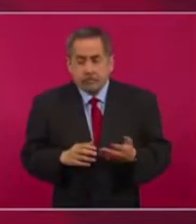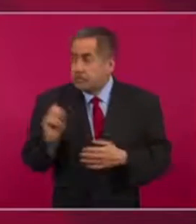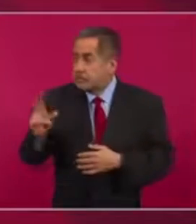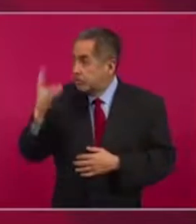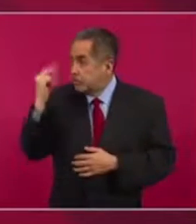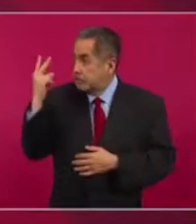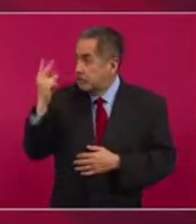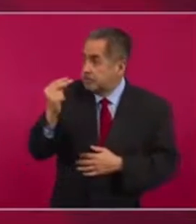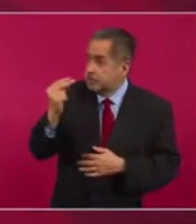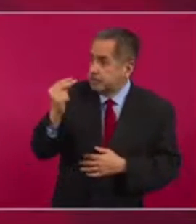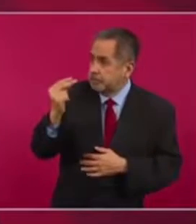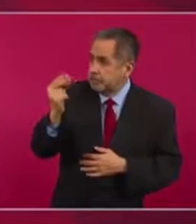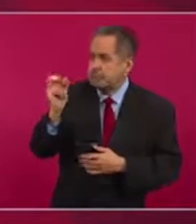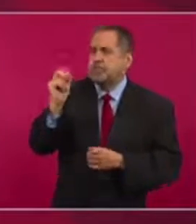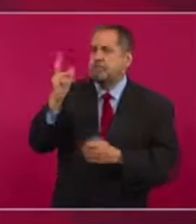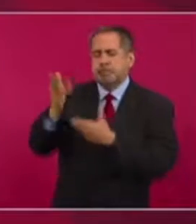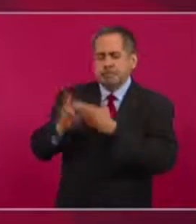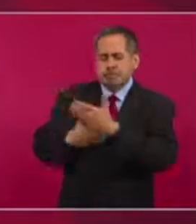se despidió